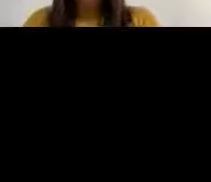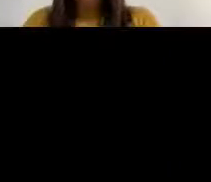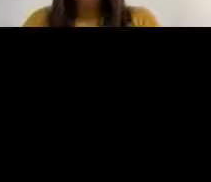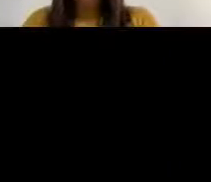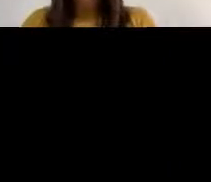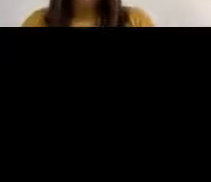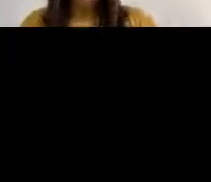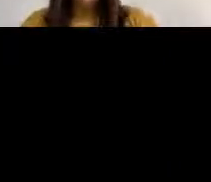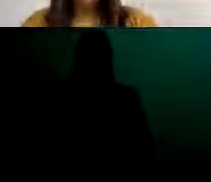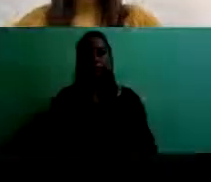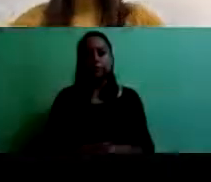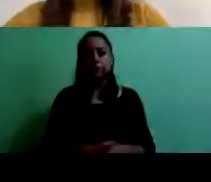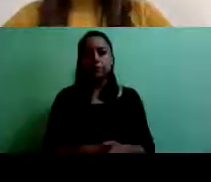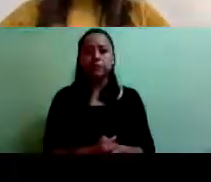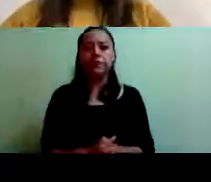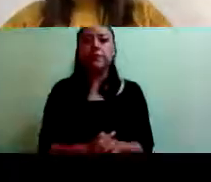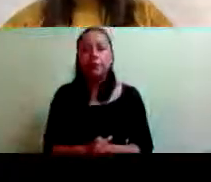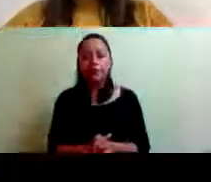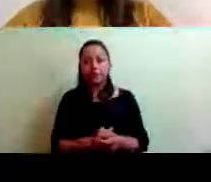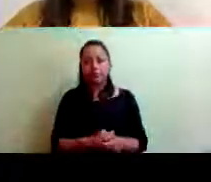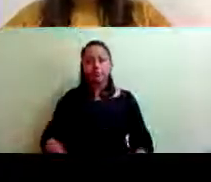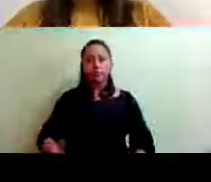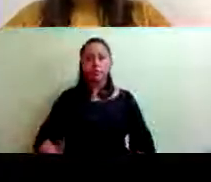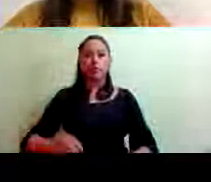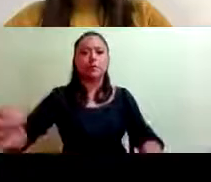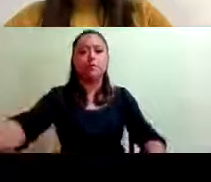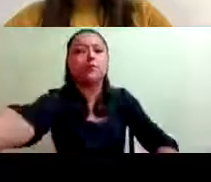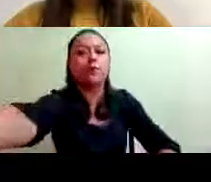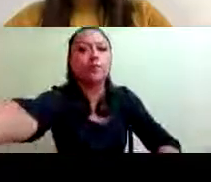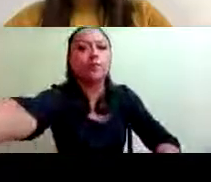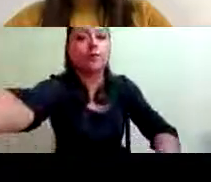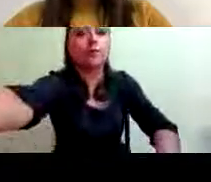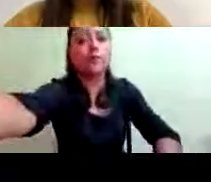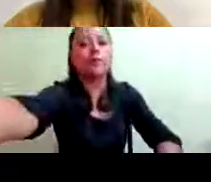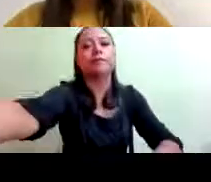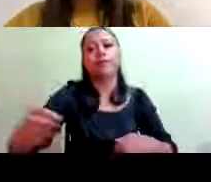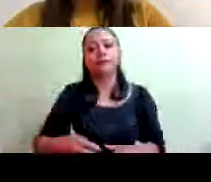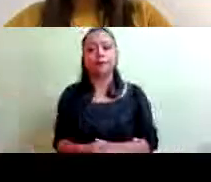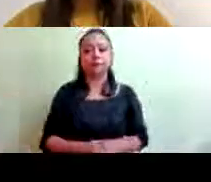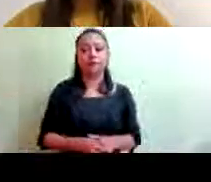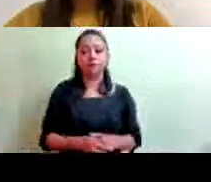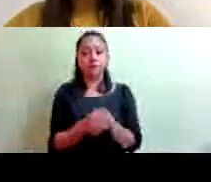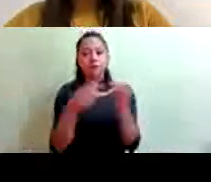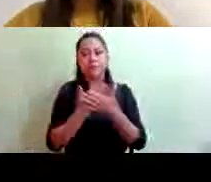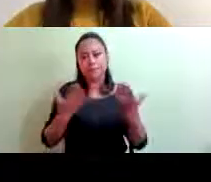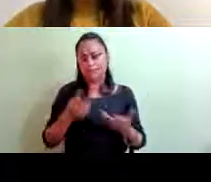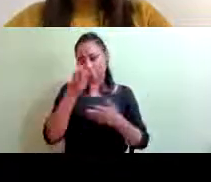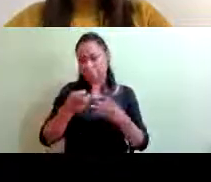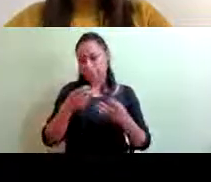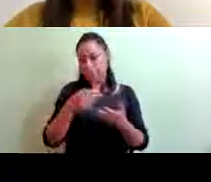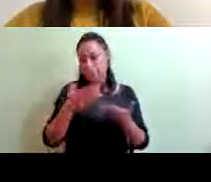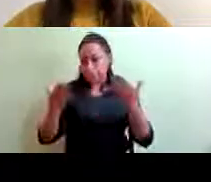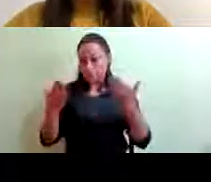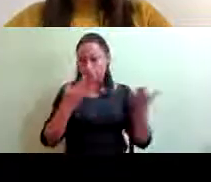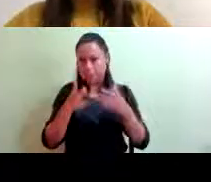conservación es muy importante, además por esta extensión que mencionamos, que es una proporción muy importante del total del territorio del DF.